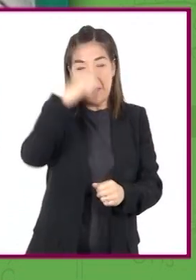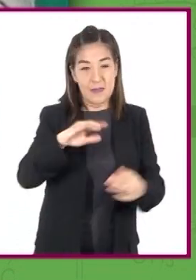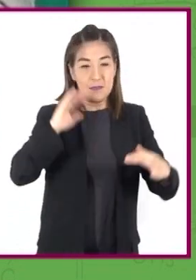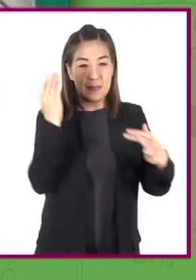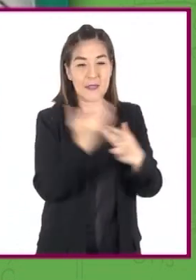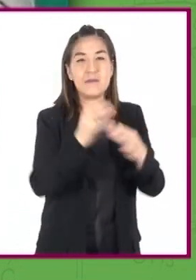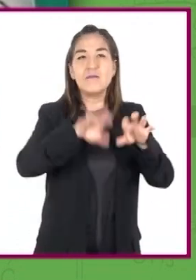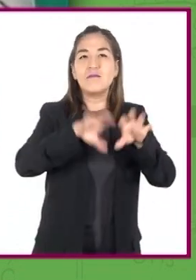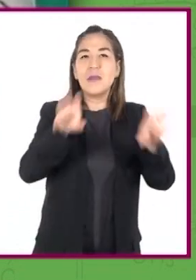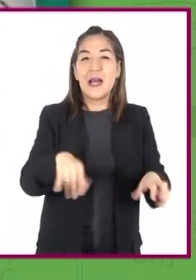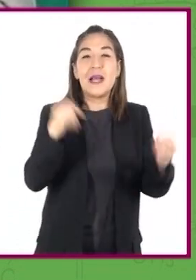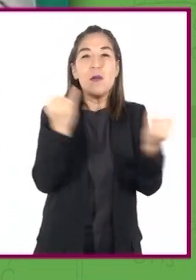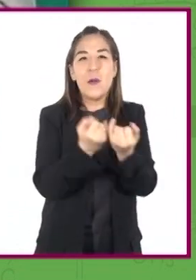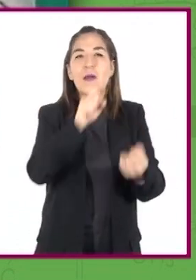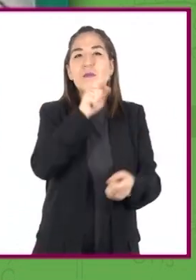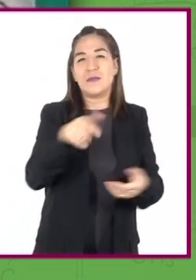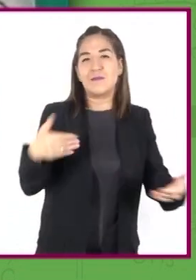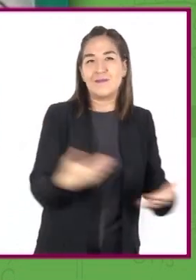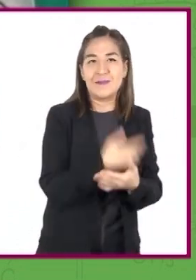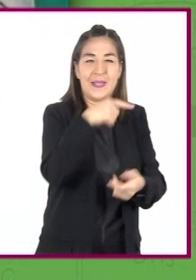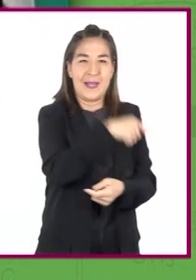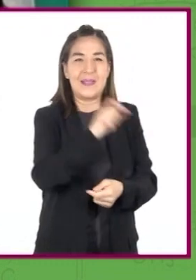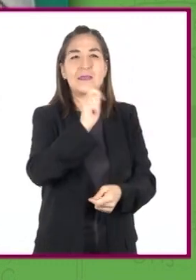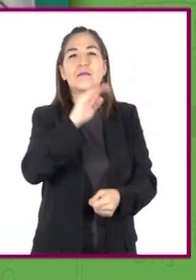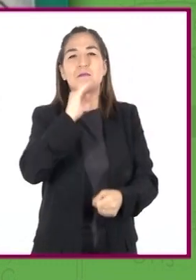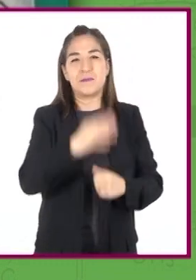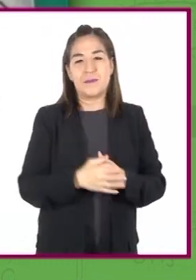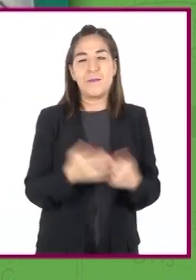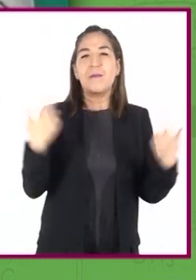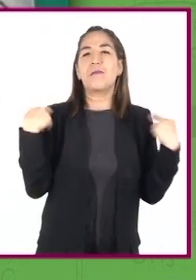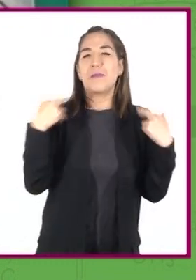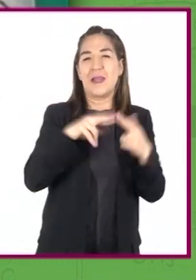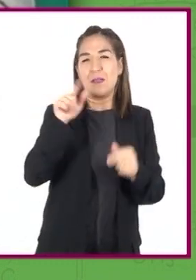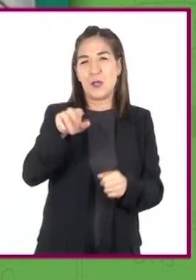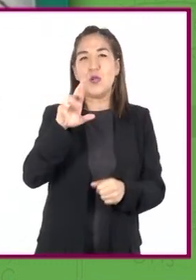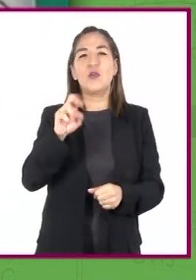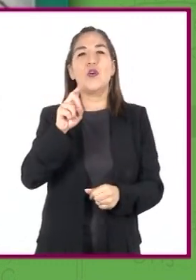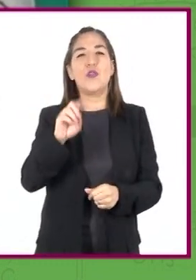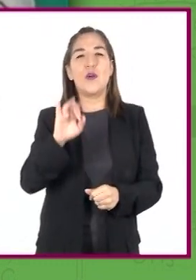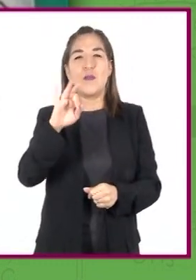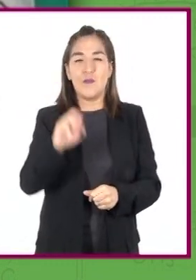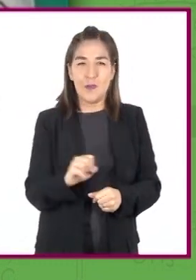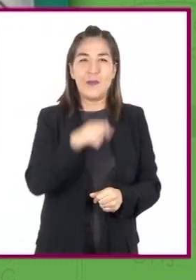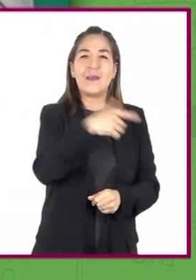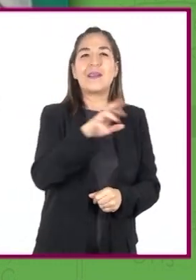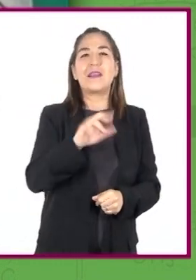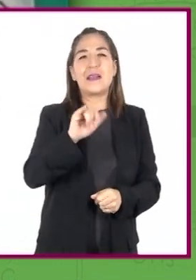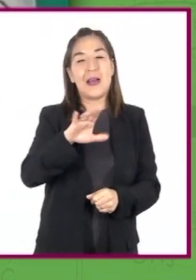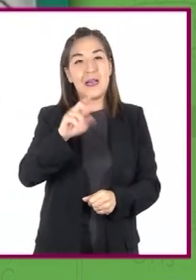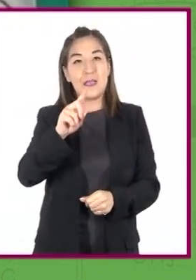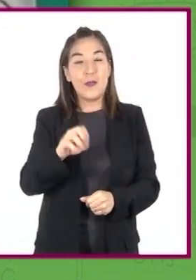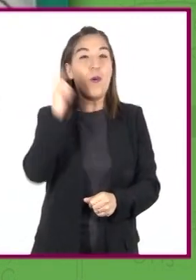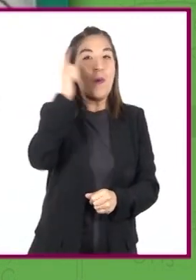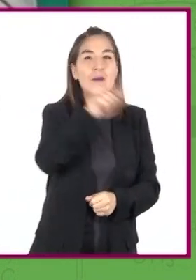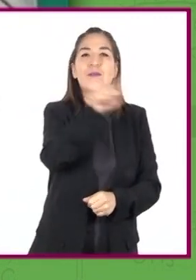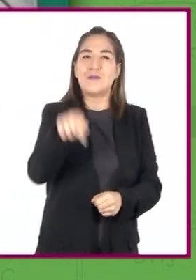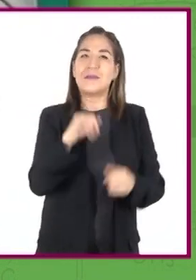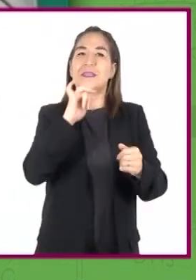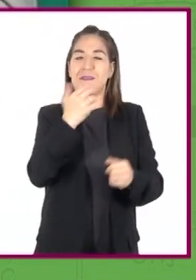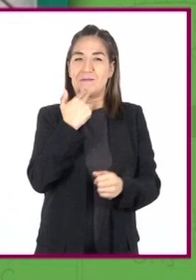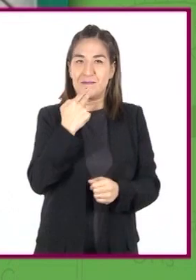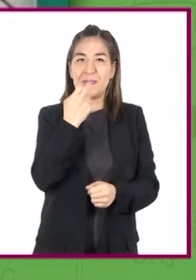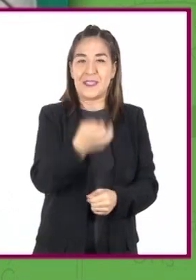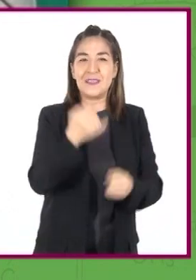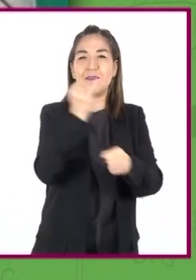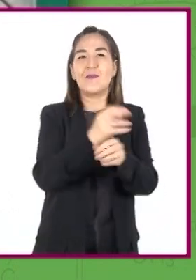células hijas idénticas a la progenitora. Profesores Ricardo y Rodolfo, espero les sea de utilidad esta información para todas y todos los alumnos que